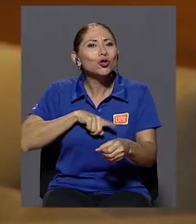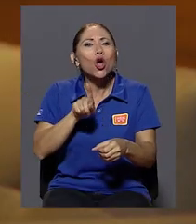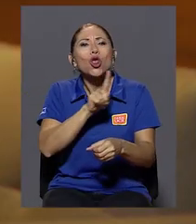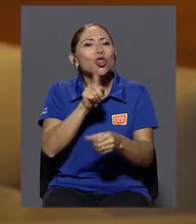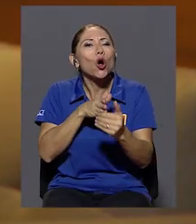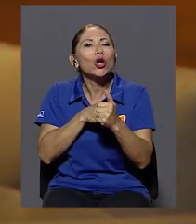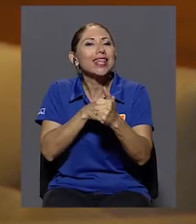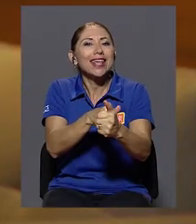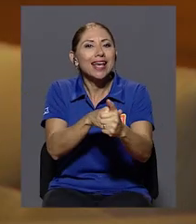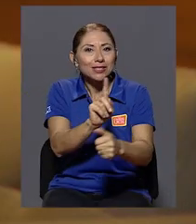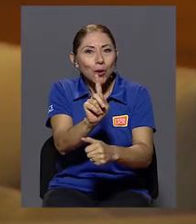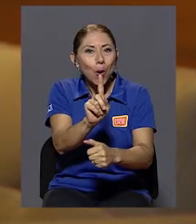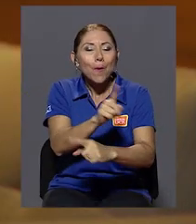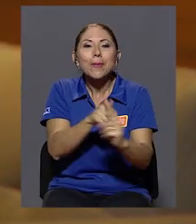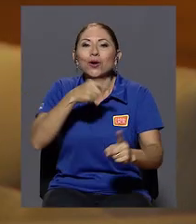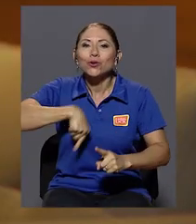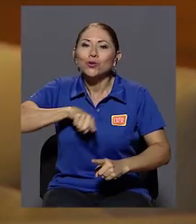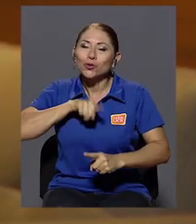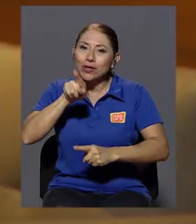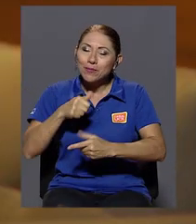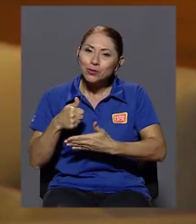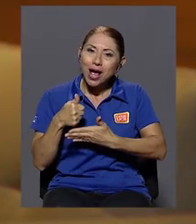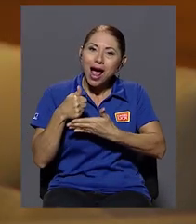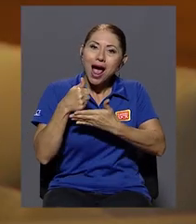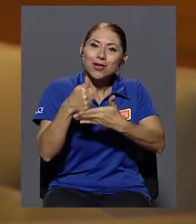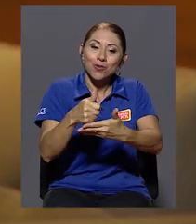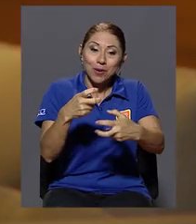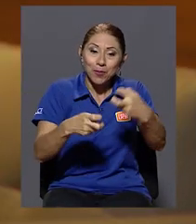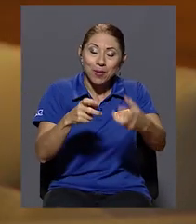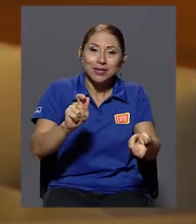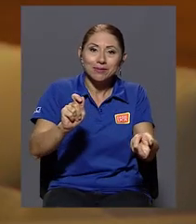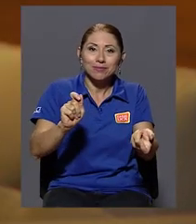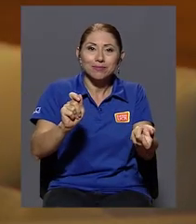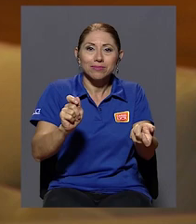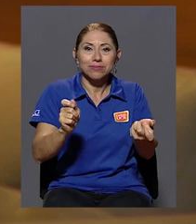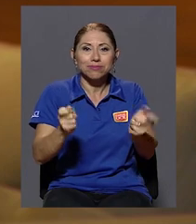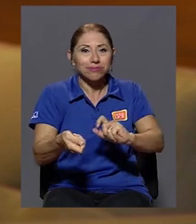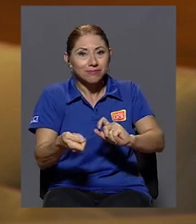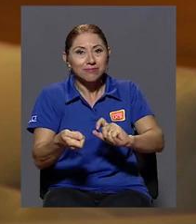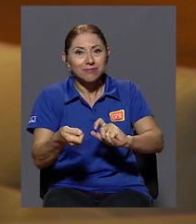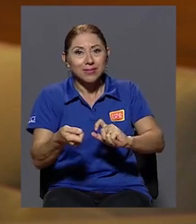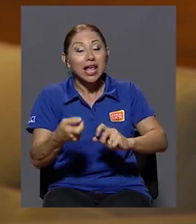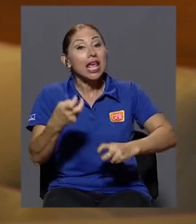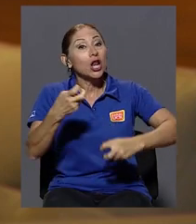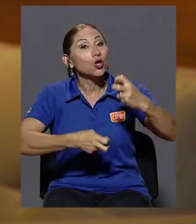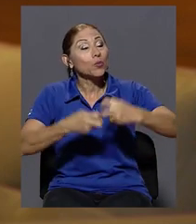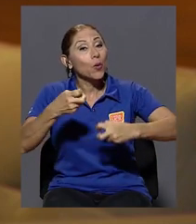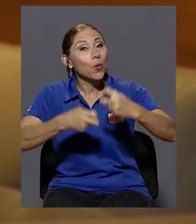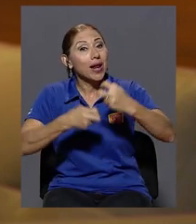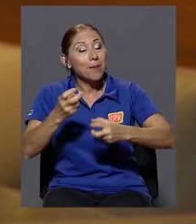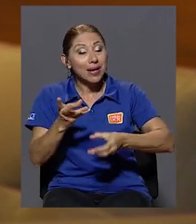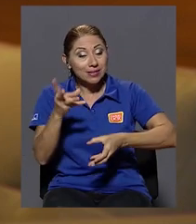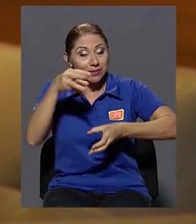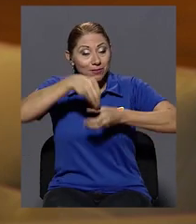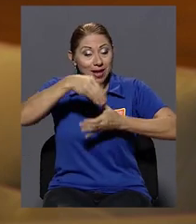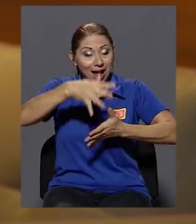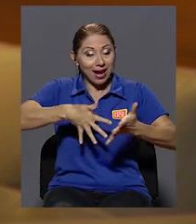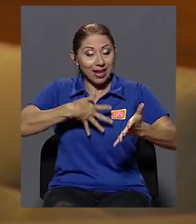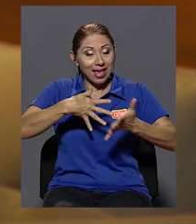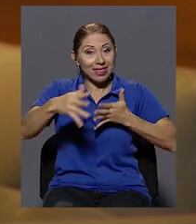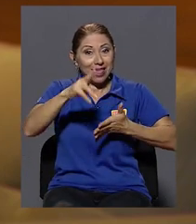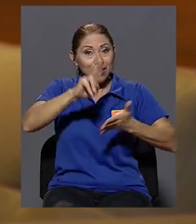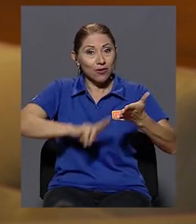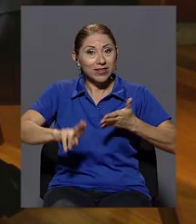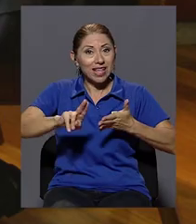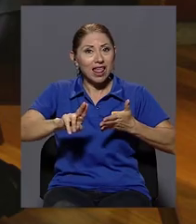pero sí tenemos que ayudar a la transformación de esos problemas. Y los problemas que tienen que estar en la agenda de la universidad